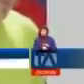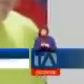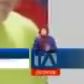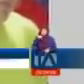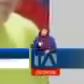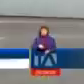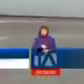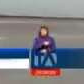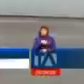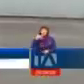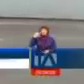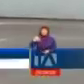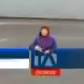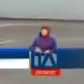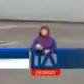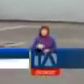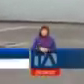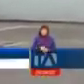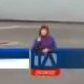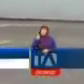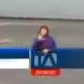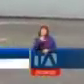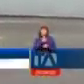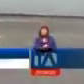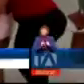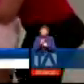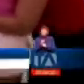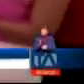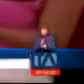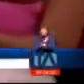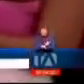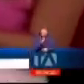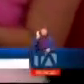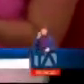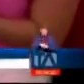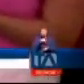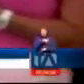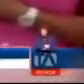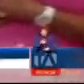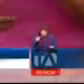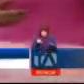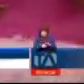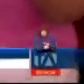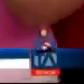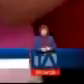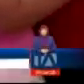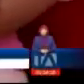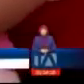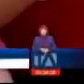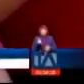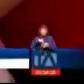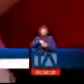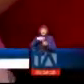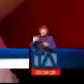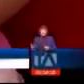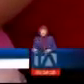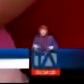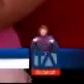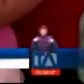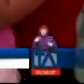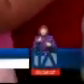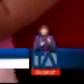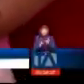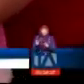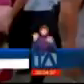quien cumplía con una sentencia de 25 años por asesinato. Mientras tanto, en los exteriores del Centro de Rehabilitación Social se vivían momentos